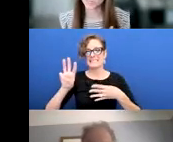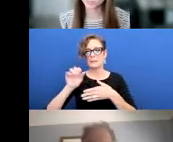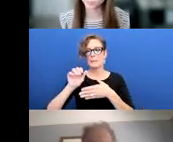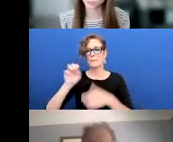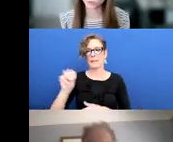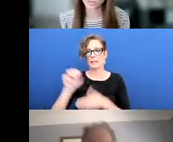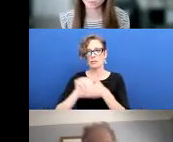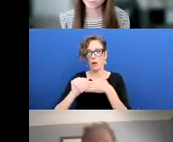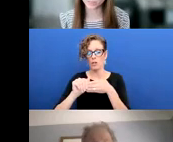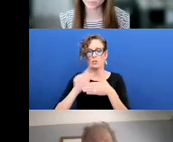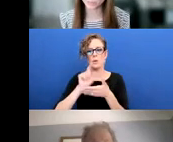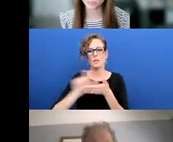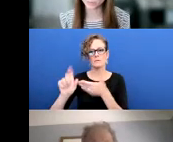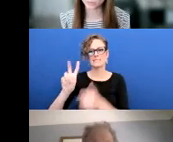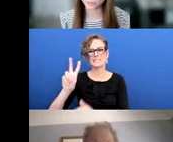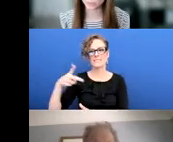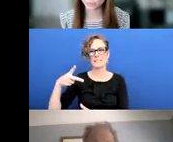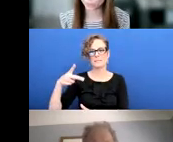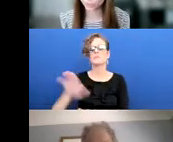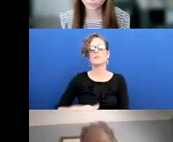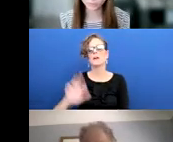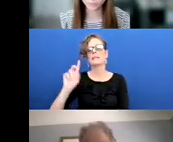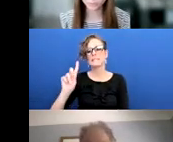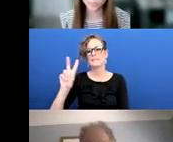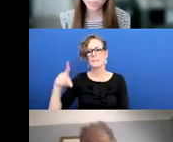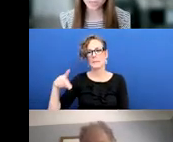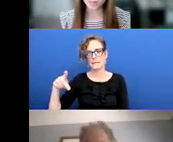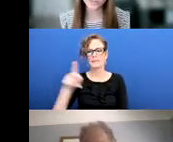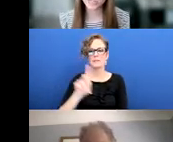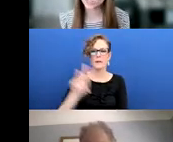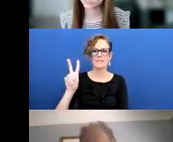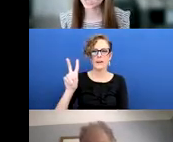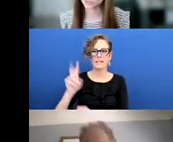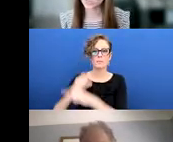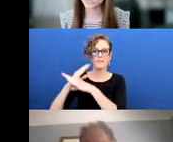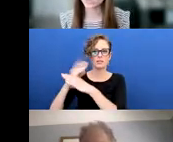que van a destinarse al programa de violencia doméstica.